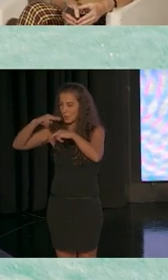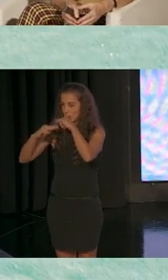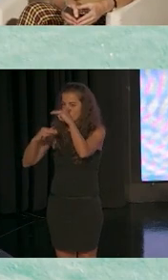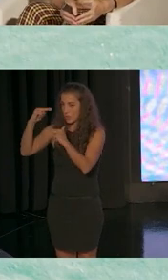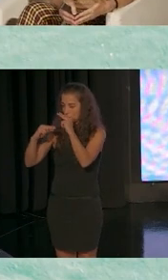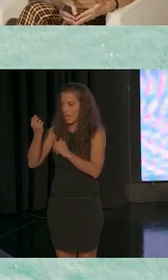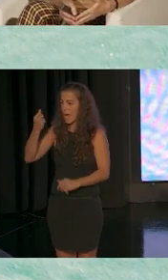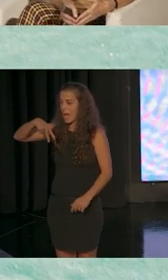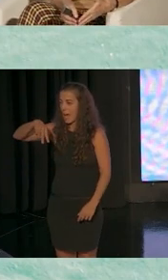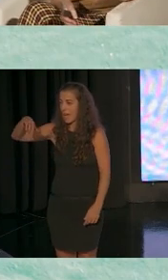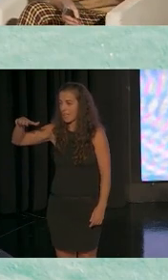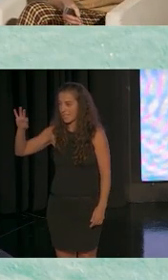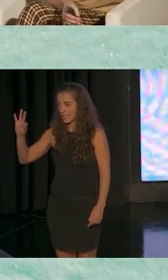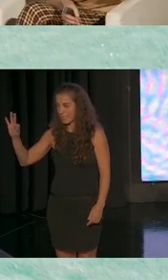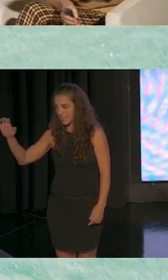neurocristopatia